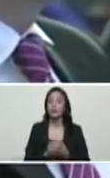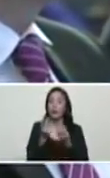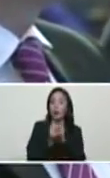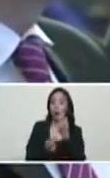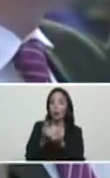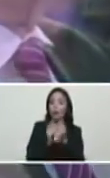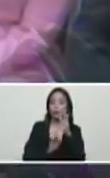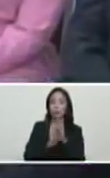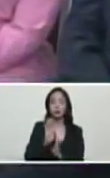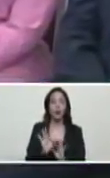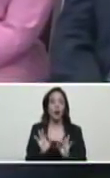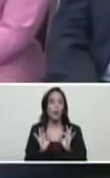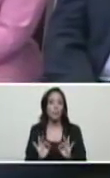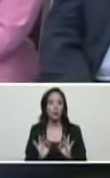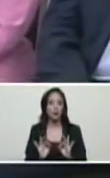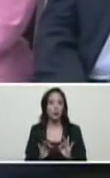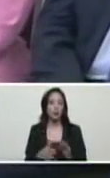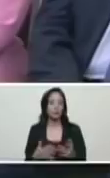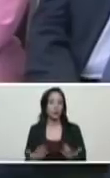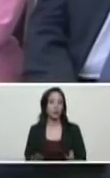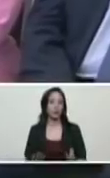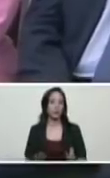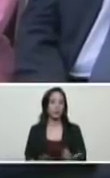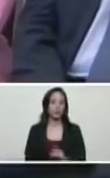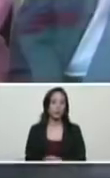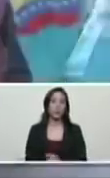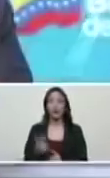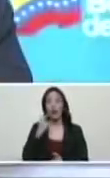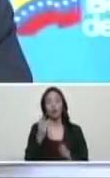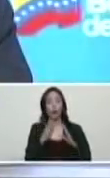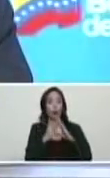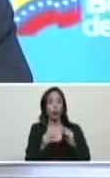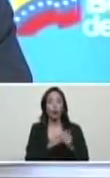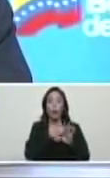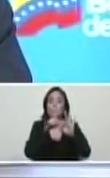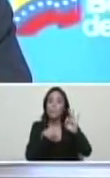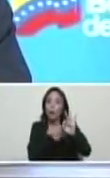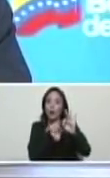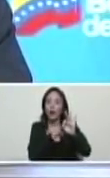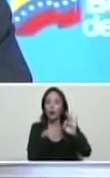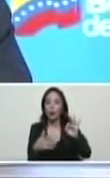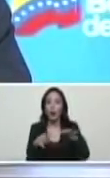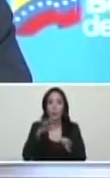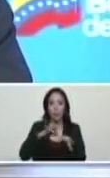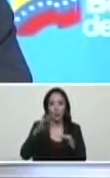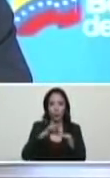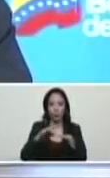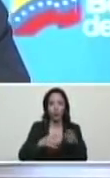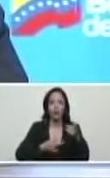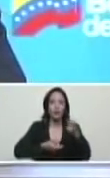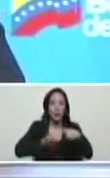económicas especiales donde va a circular la moneda, el petro,